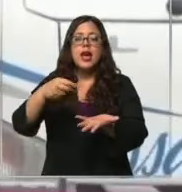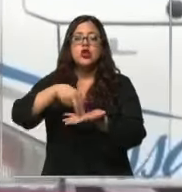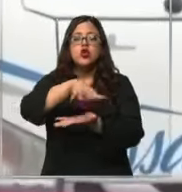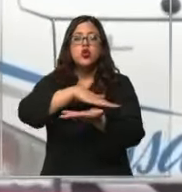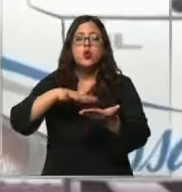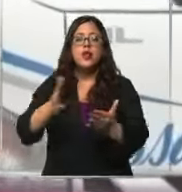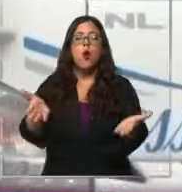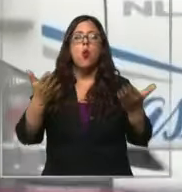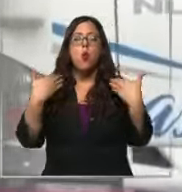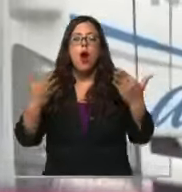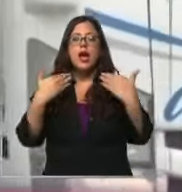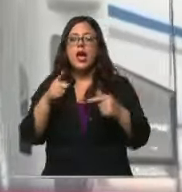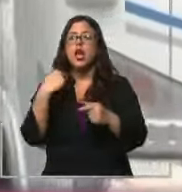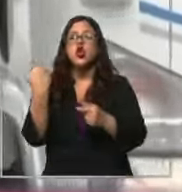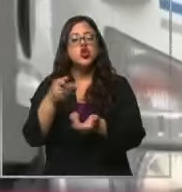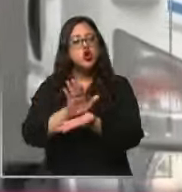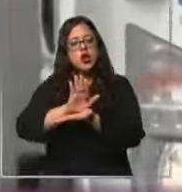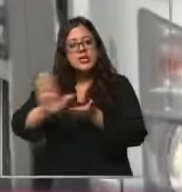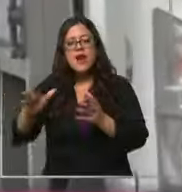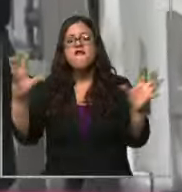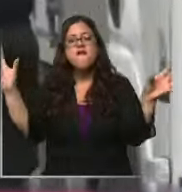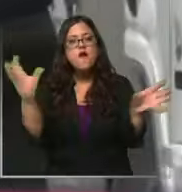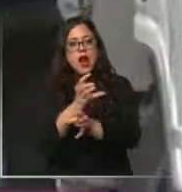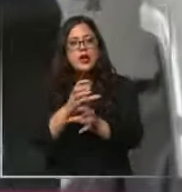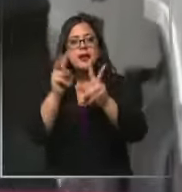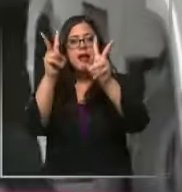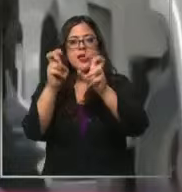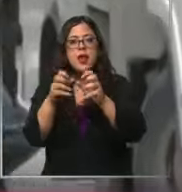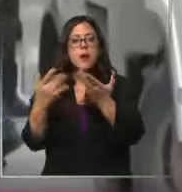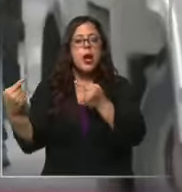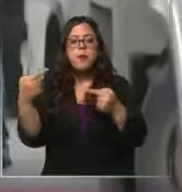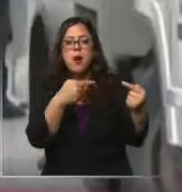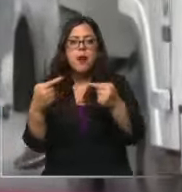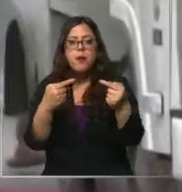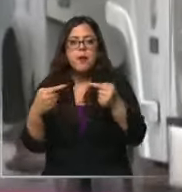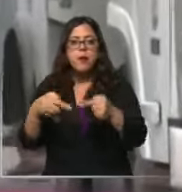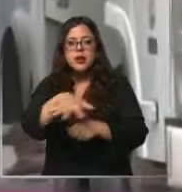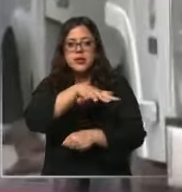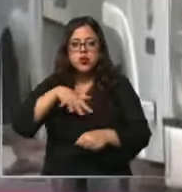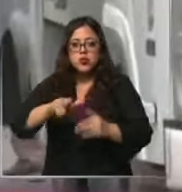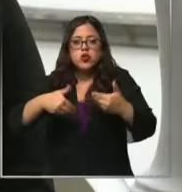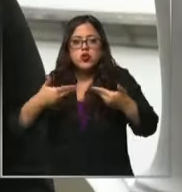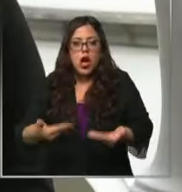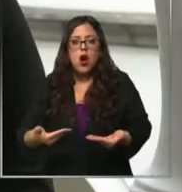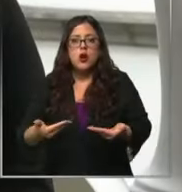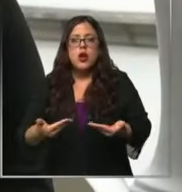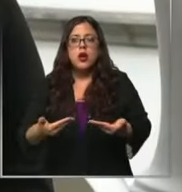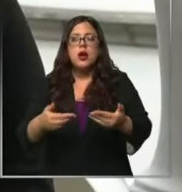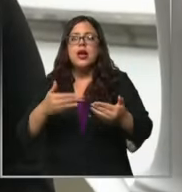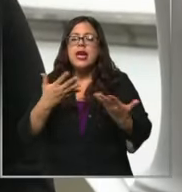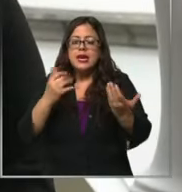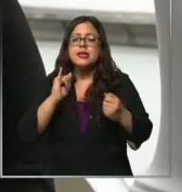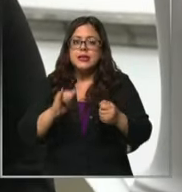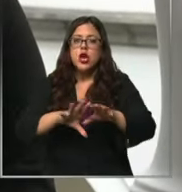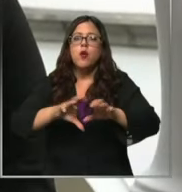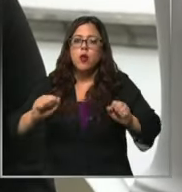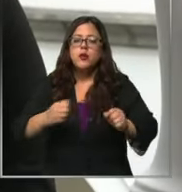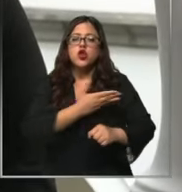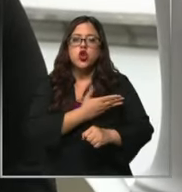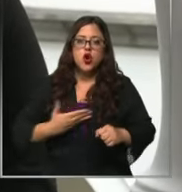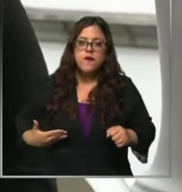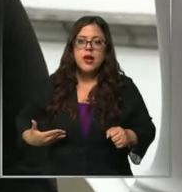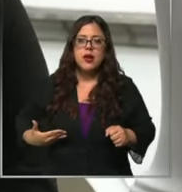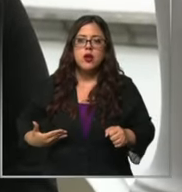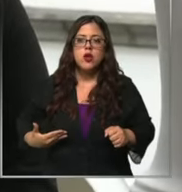Guayaquil. Rechazamos toda forma de violencia como respuesta al conflicto que vivimos. Ratificamos el fuerte compromiso del Gobierno